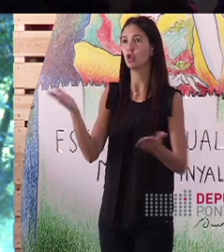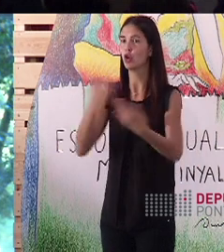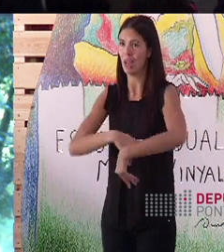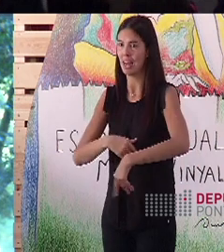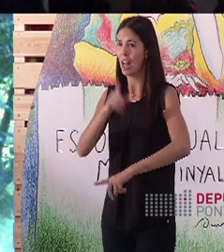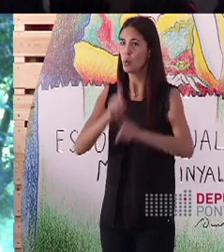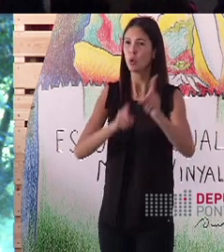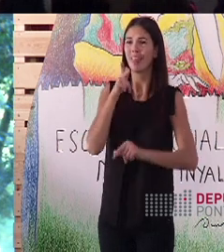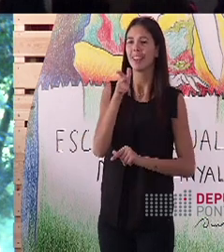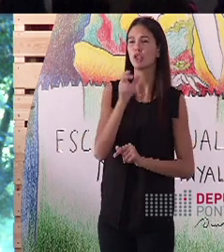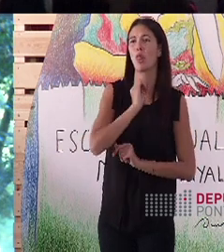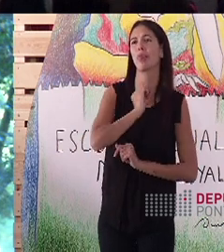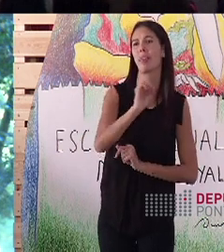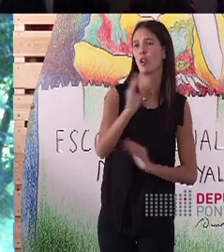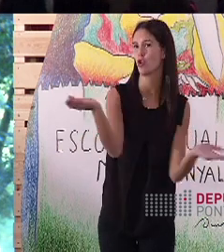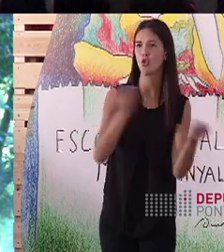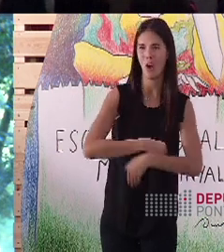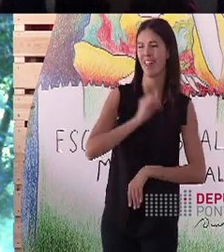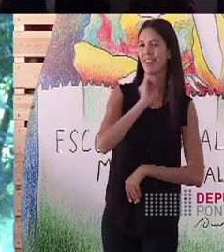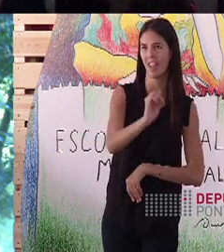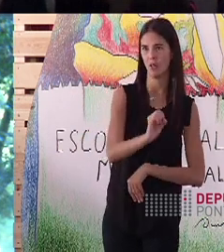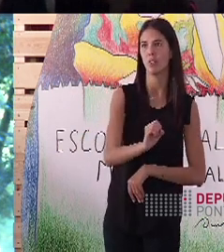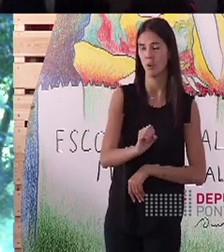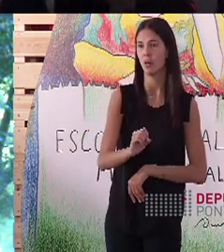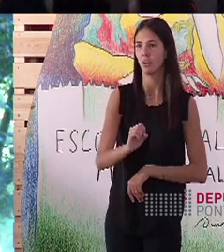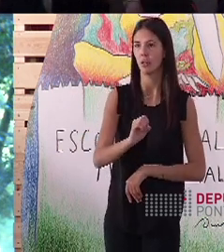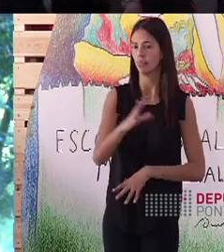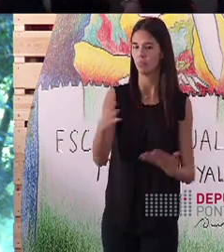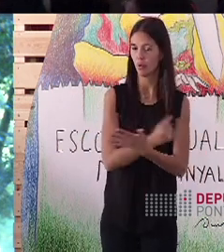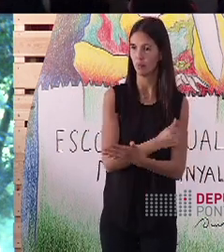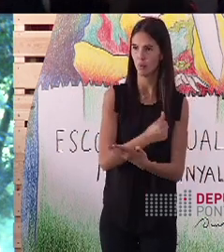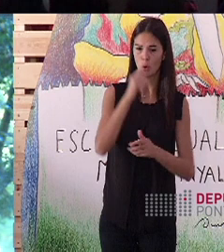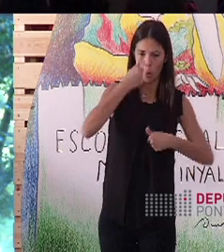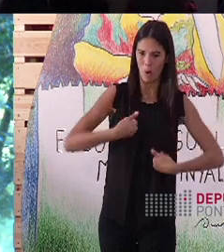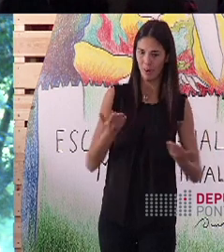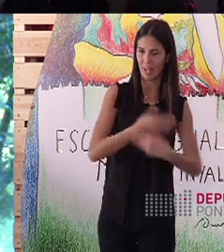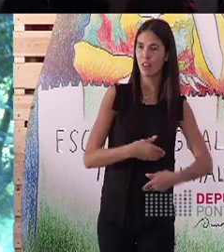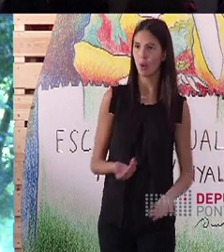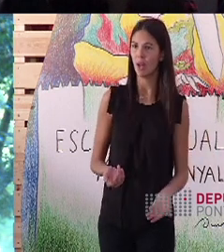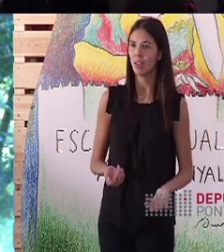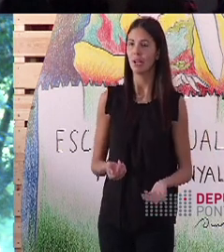algunhas absolutamente ningún dereito, absolutamente cero, están completamente deshumanizadas. Entón, claro,